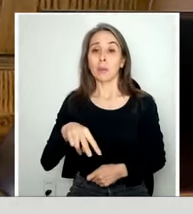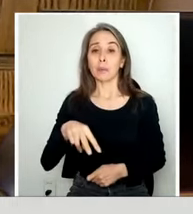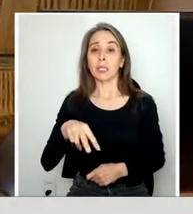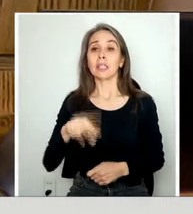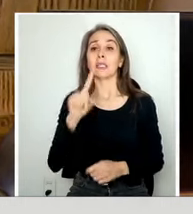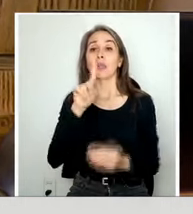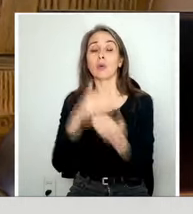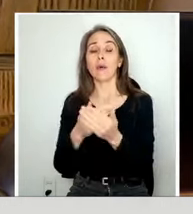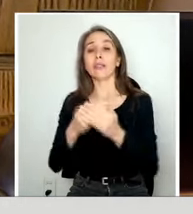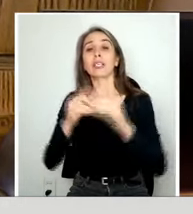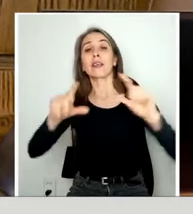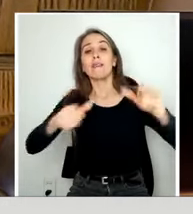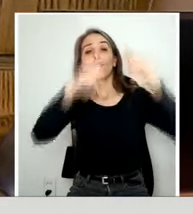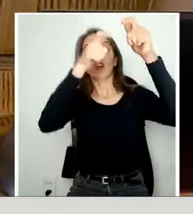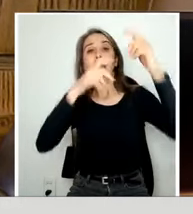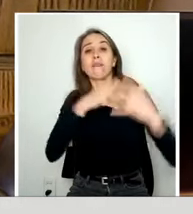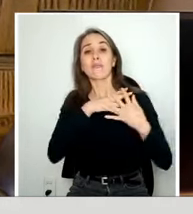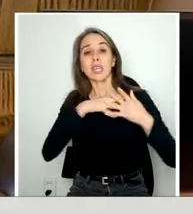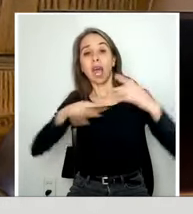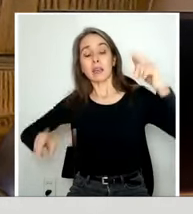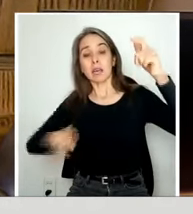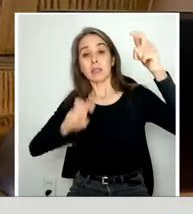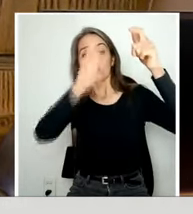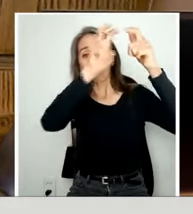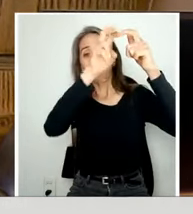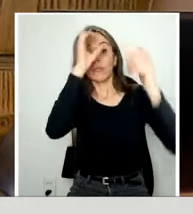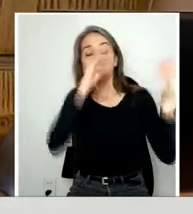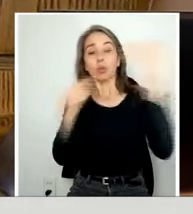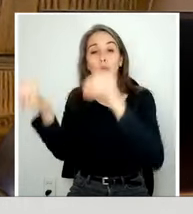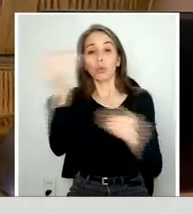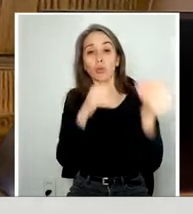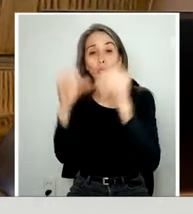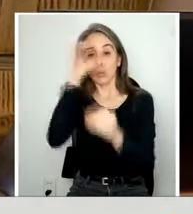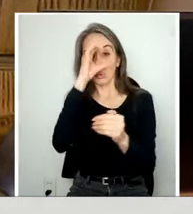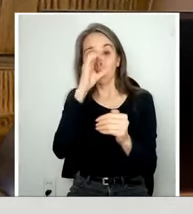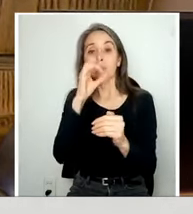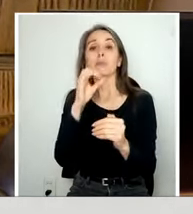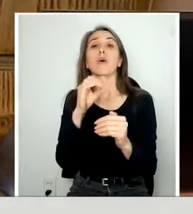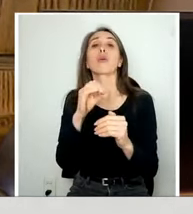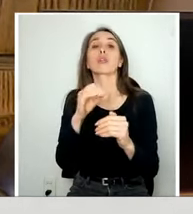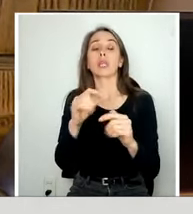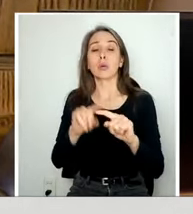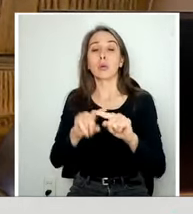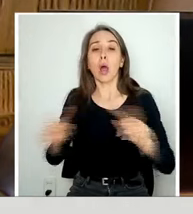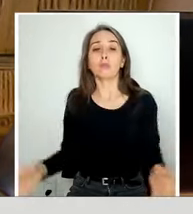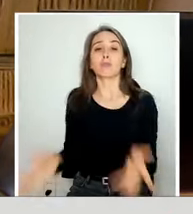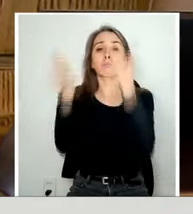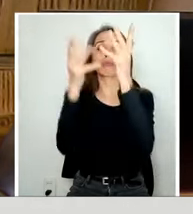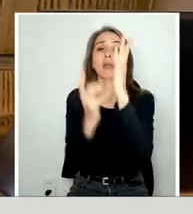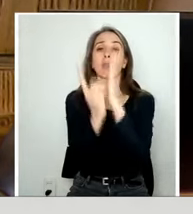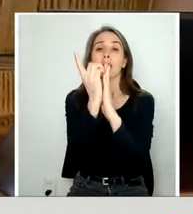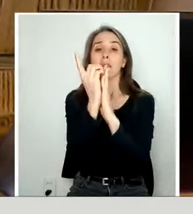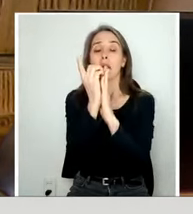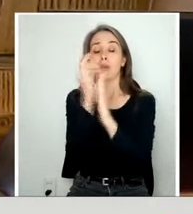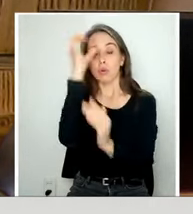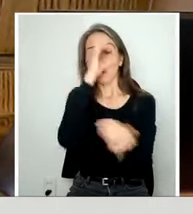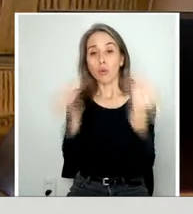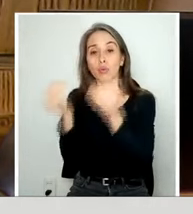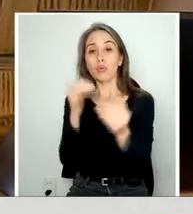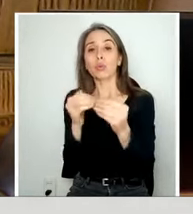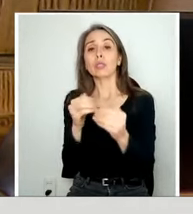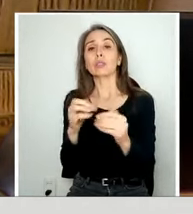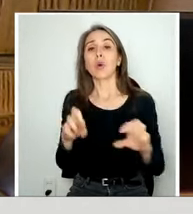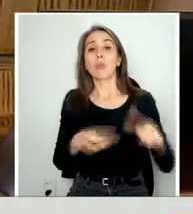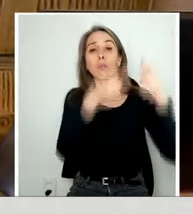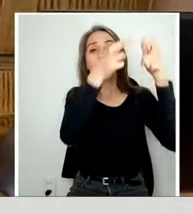ascenso al volcán villarrica sea el turismo que mueva y sea el motor de desarrollo turístico de pucón y la región